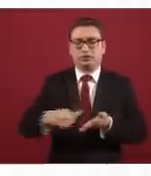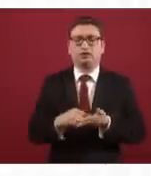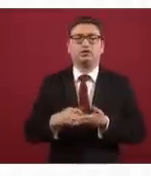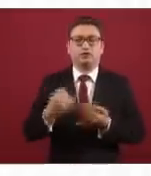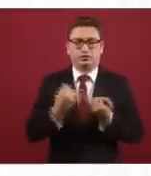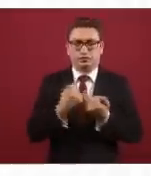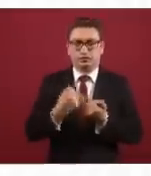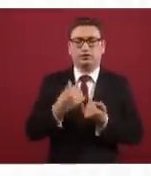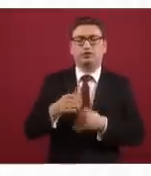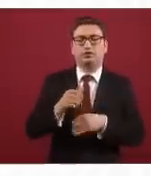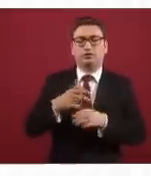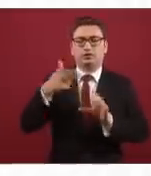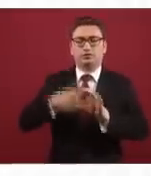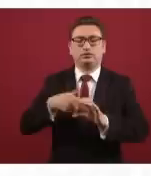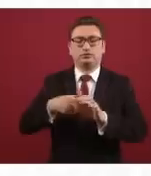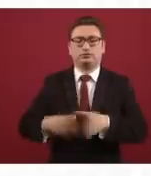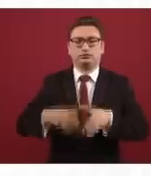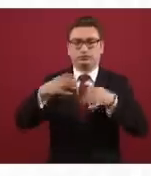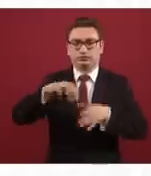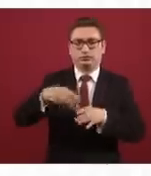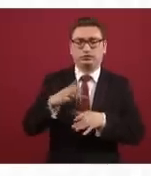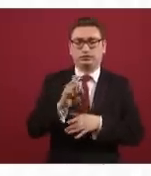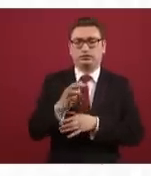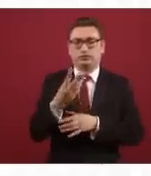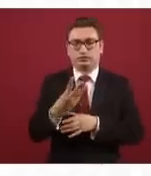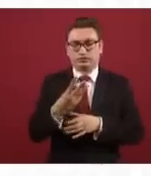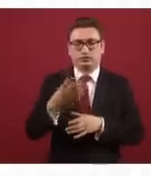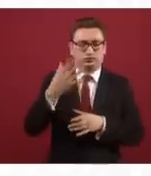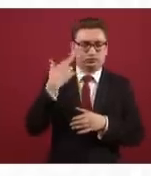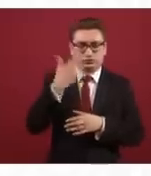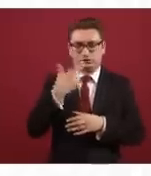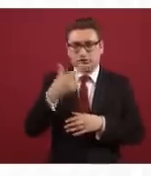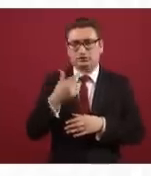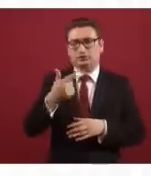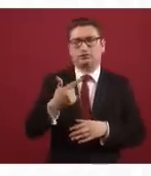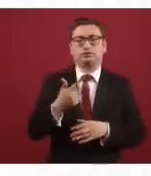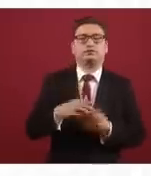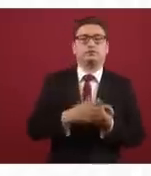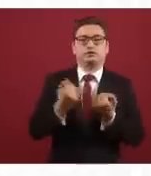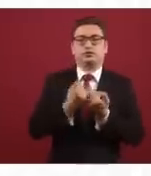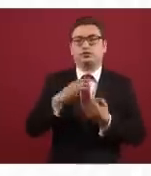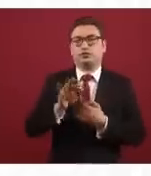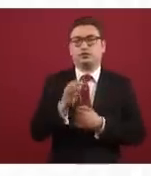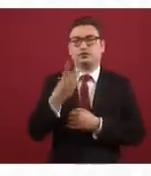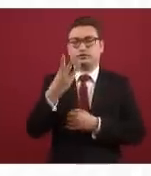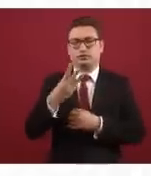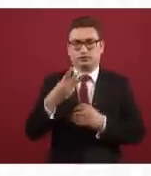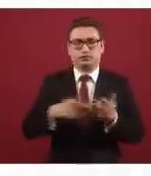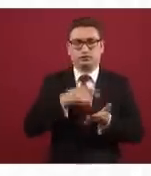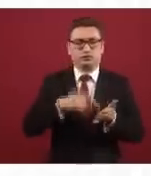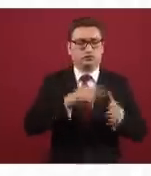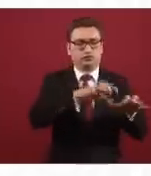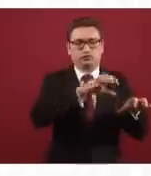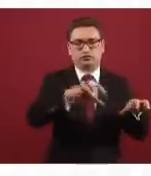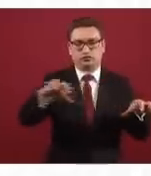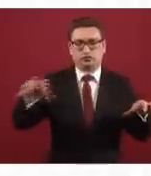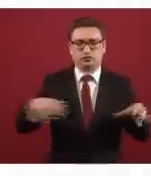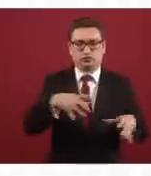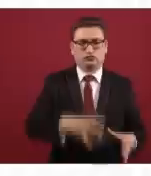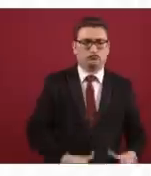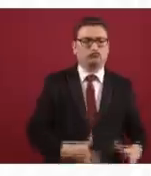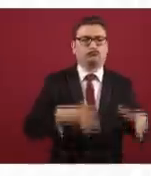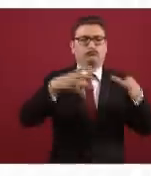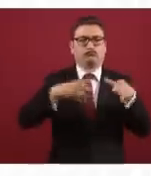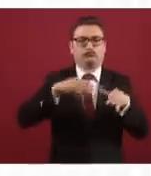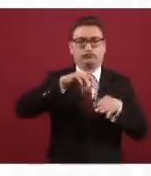verificados 33, inmovilizados 7. 43 lotes de cilindros fuimos a verificar en esta